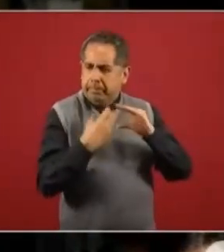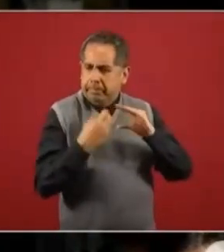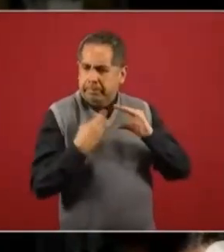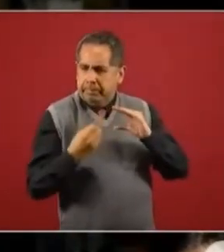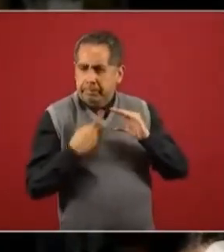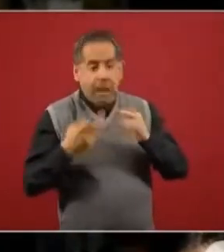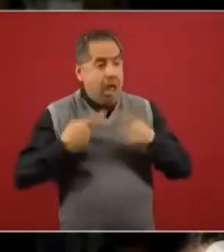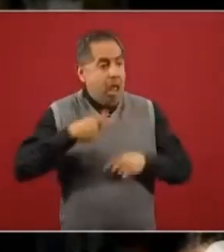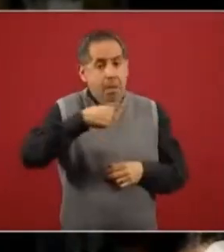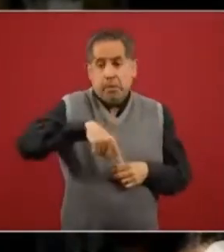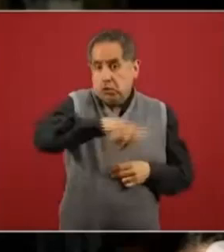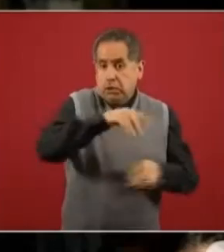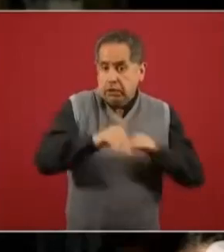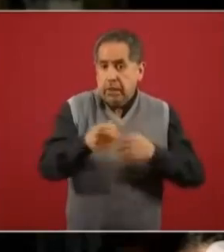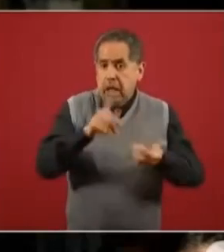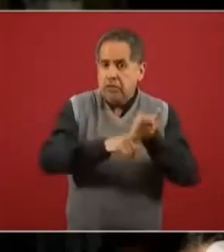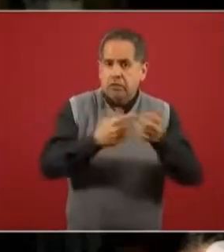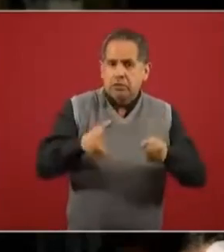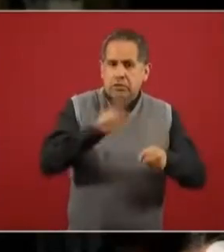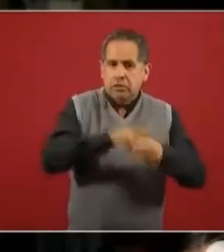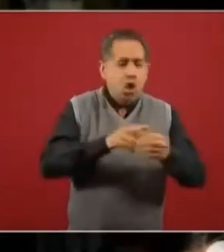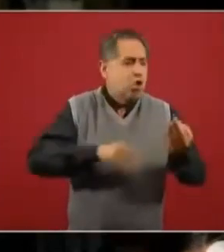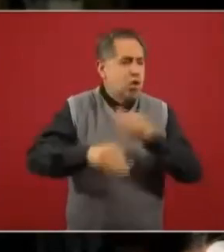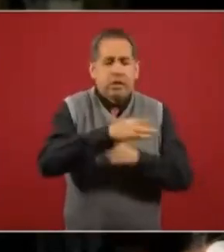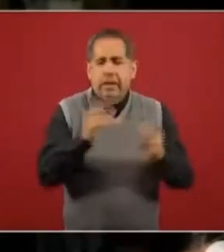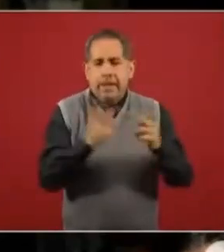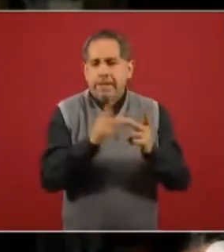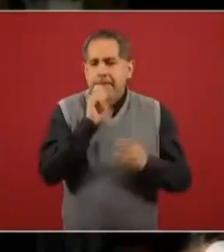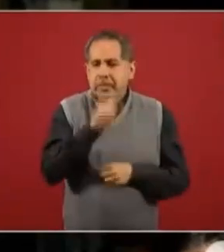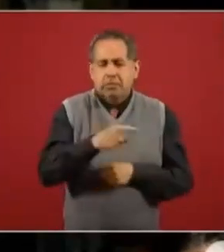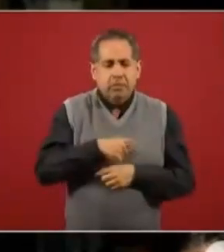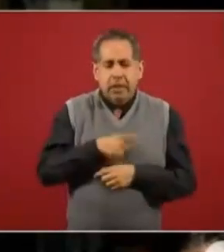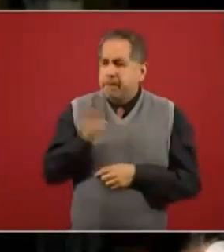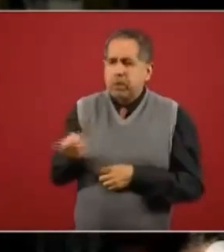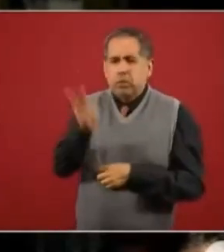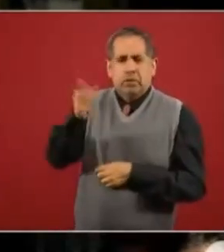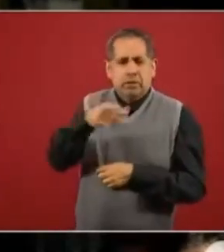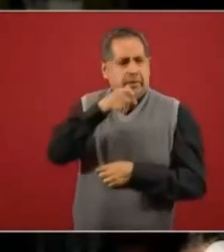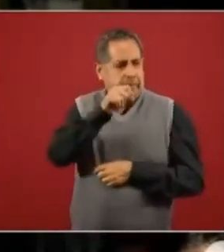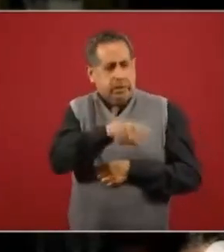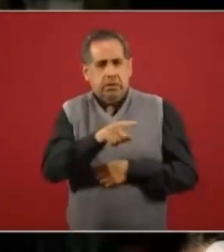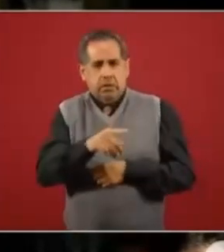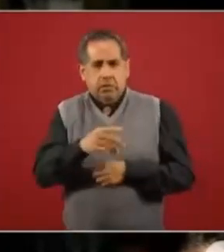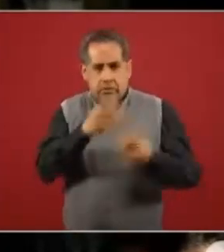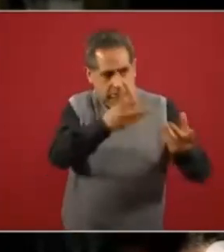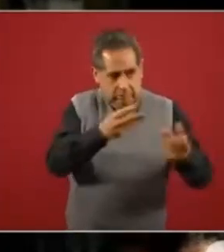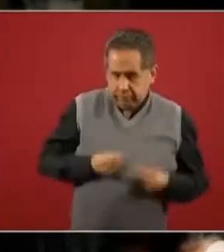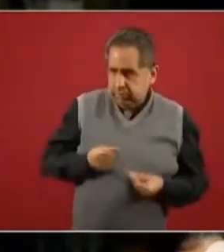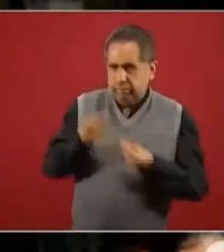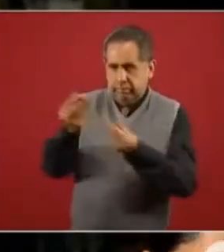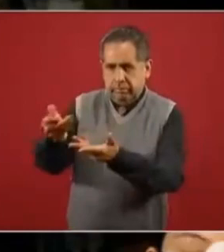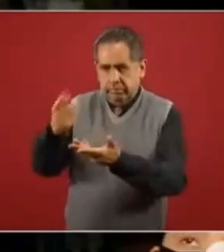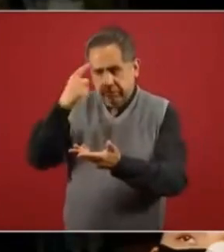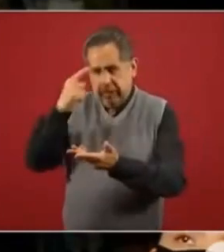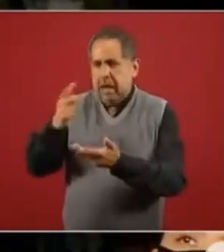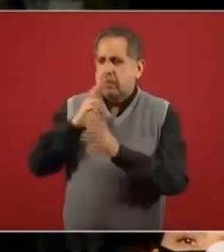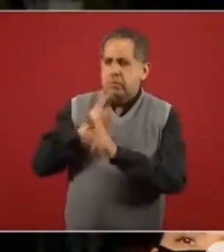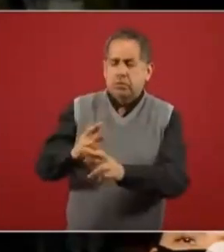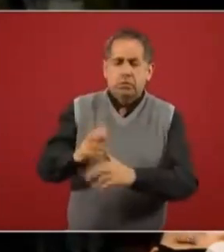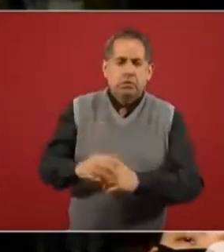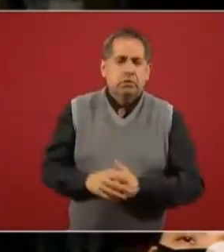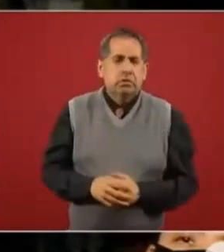mensajes de personal de salud, y todos coincidían en una pregunta que se la comparto en este momento para que me la